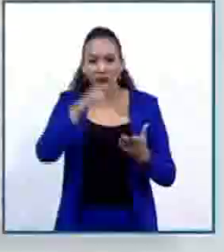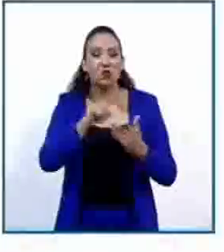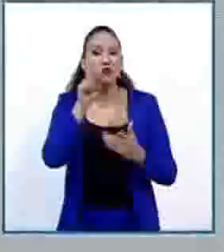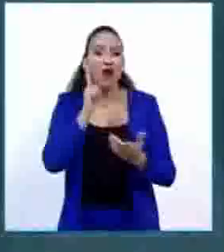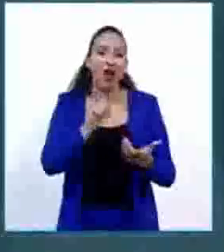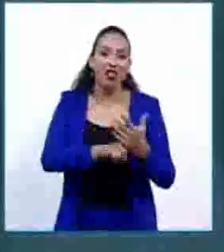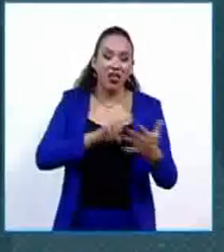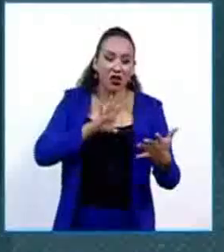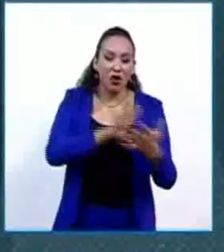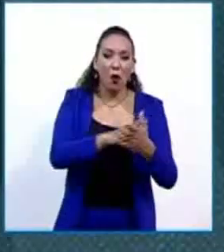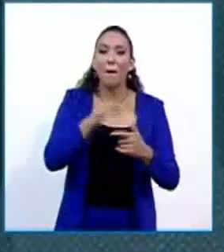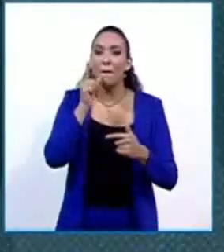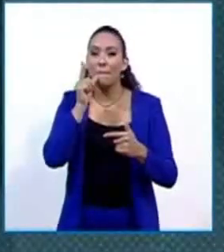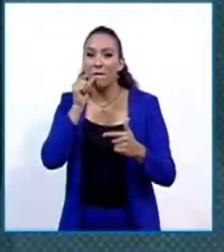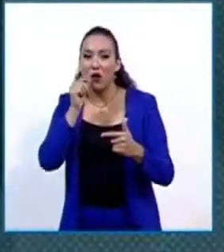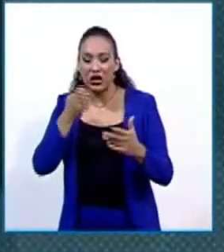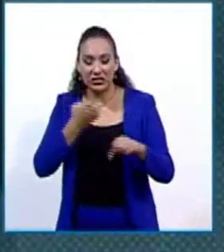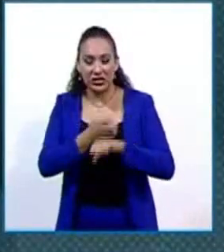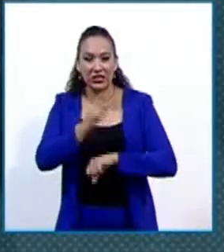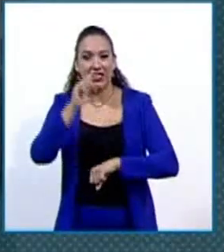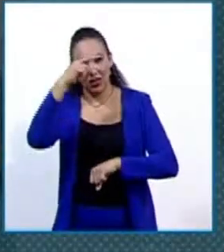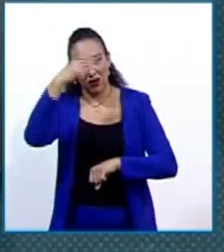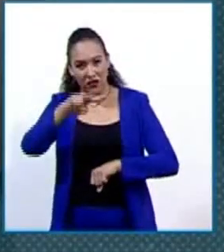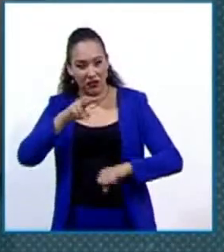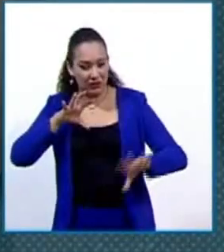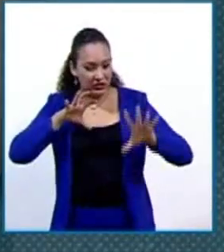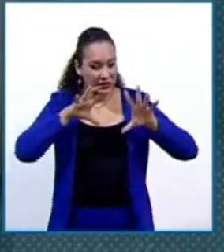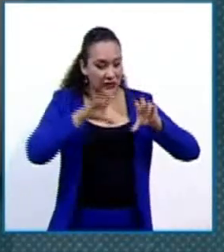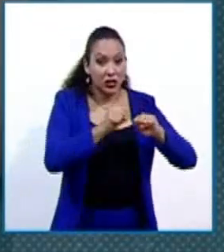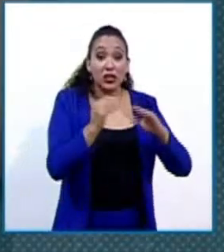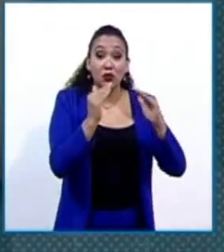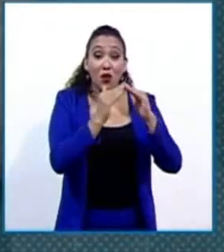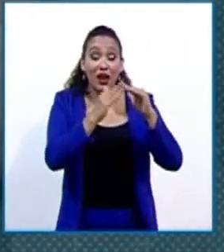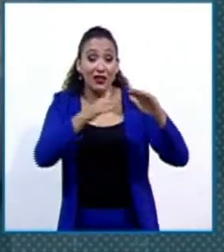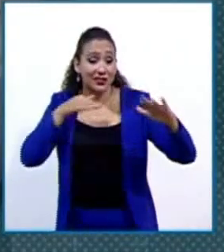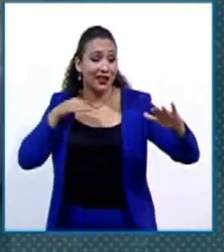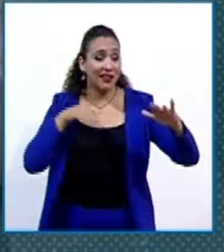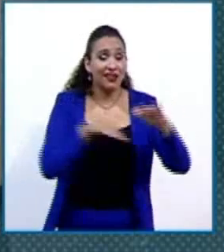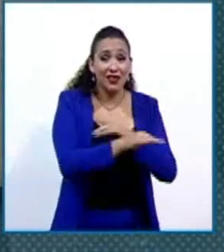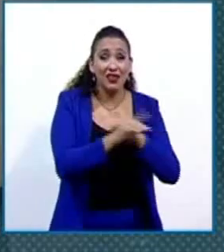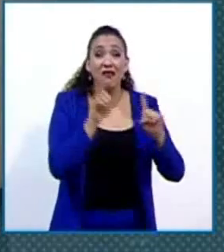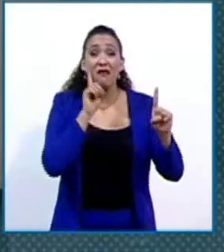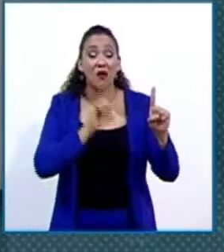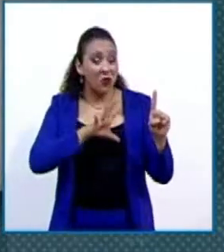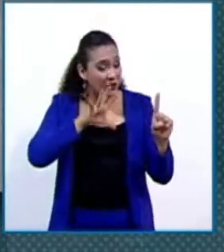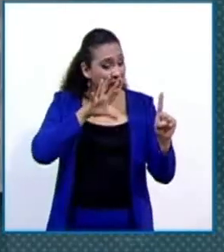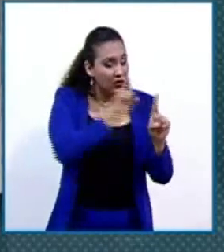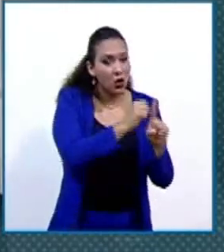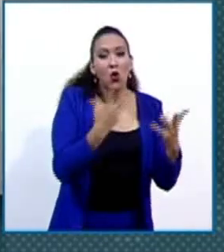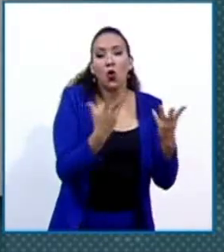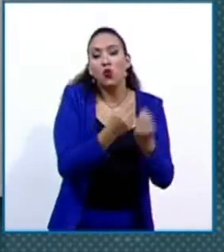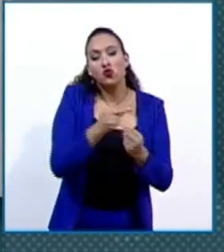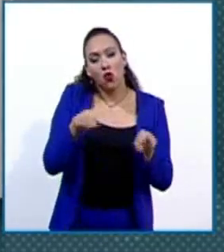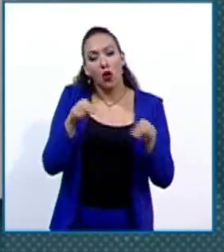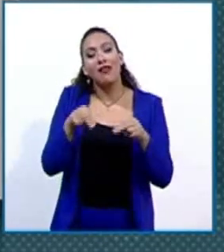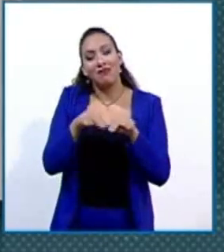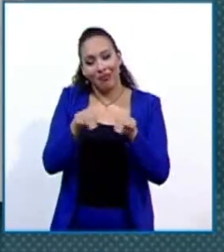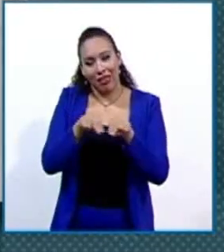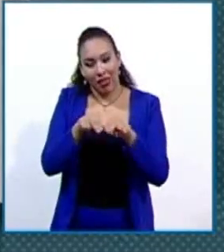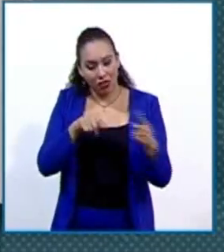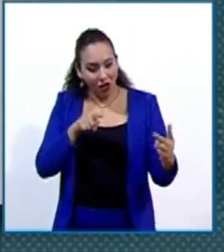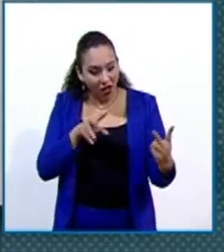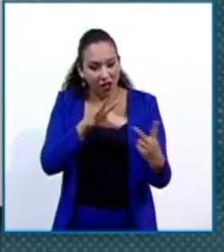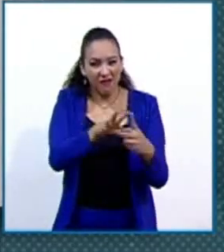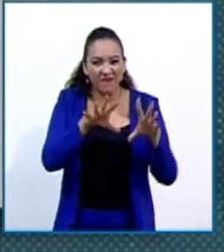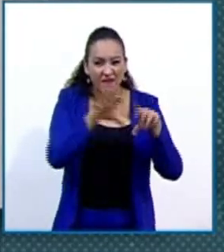elementos policíacos del Estado de México, quienes irrumpieron en su casa y la agredieron junto con su nieto. Este caso refleja la